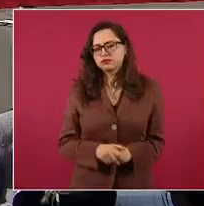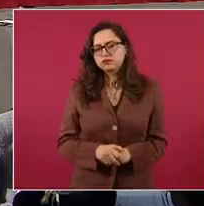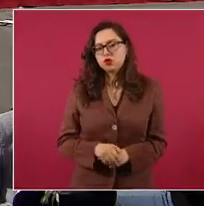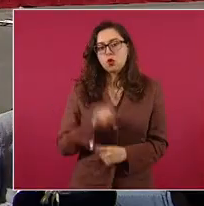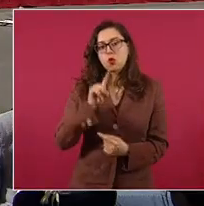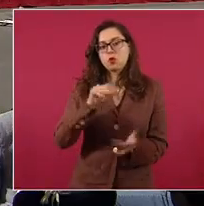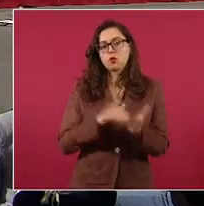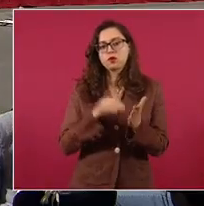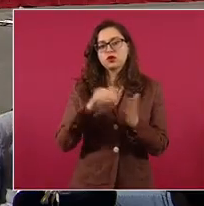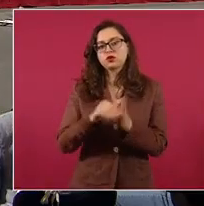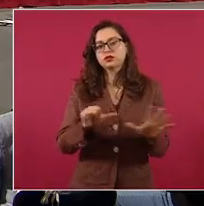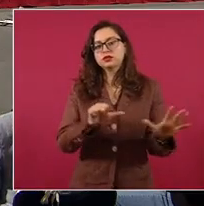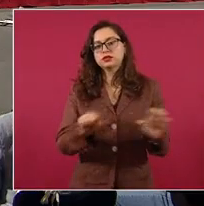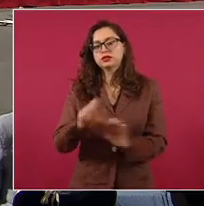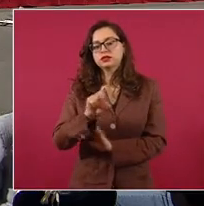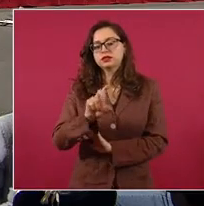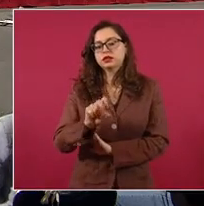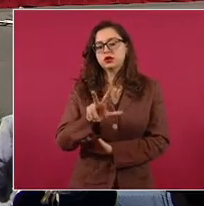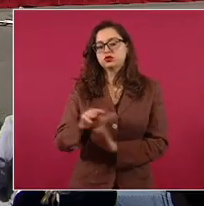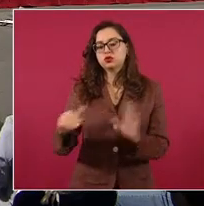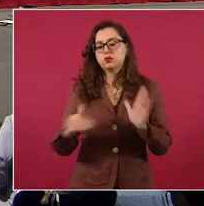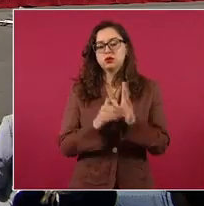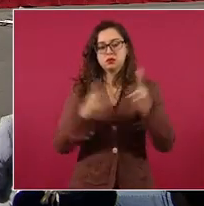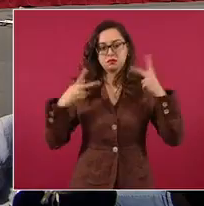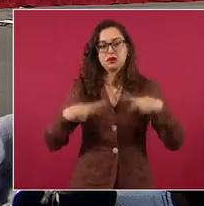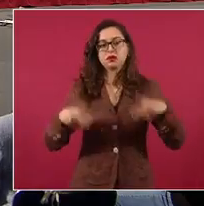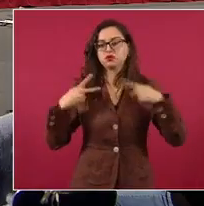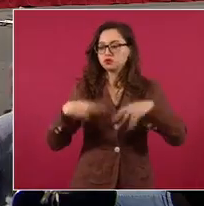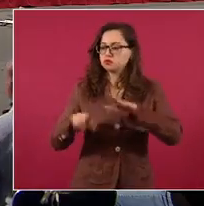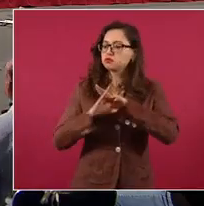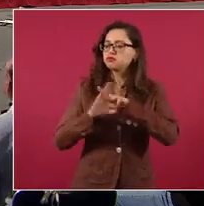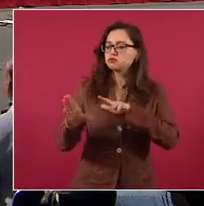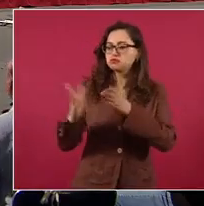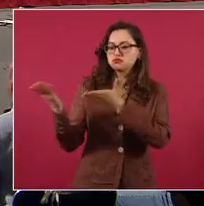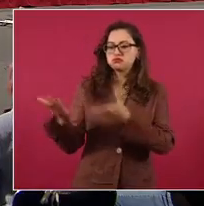1.638.000 personas, la mayor parte de las cuales,